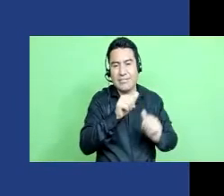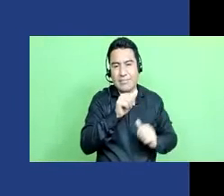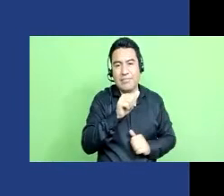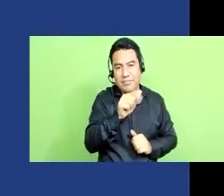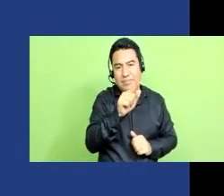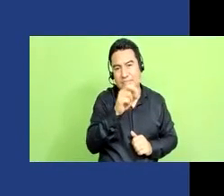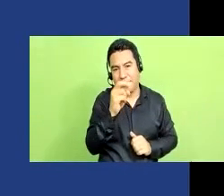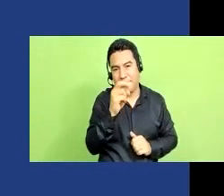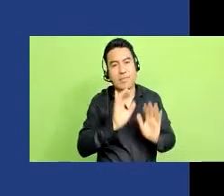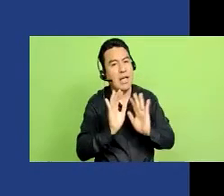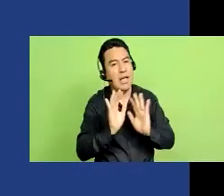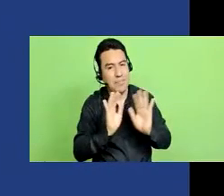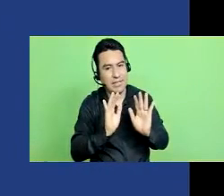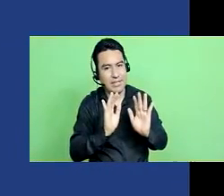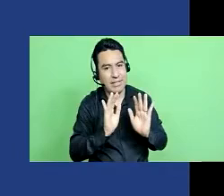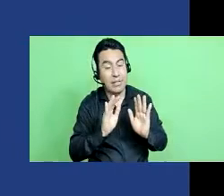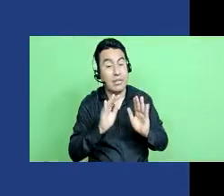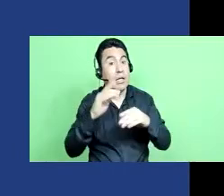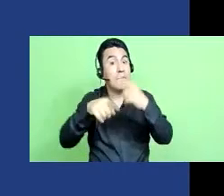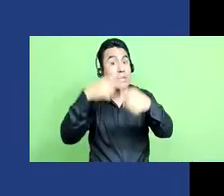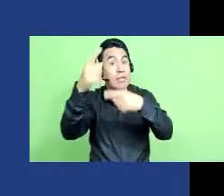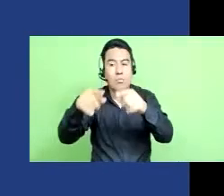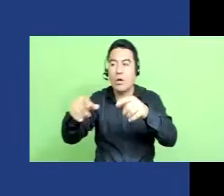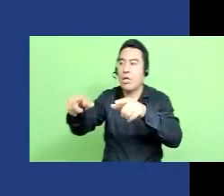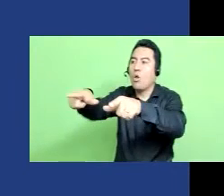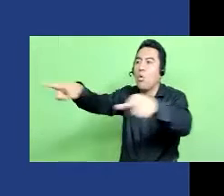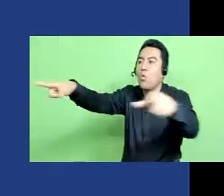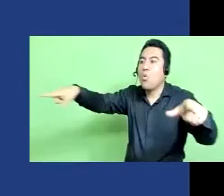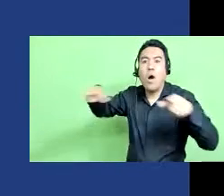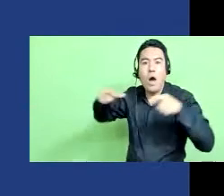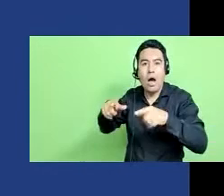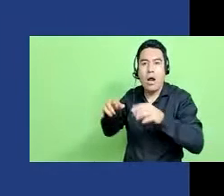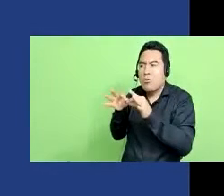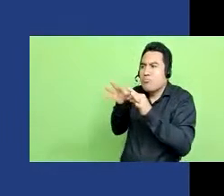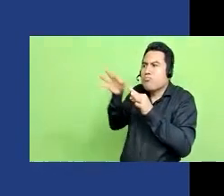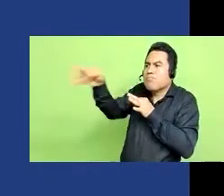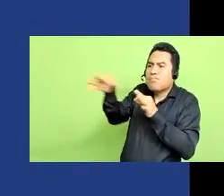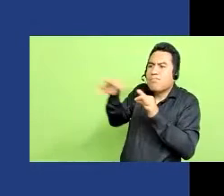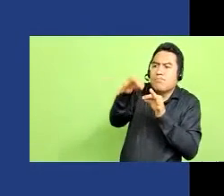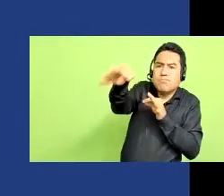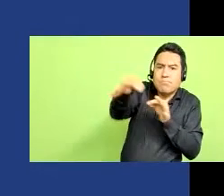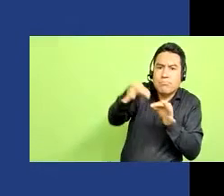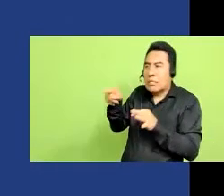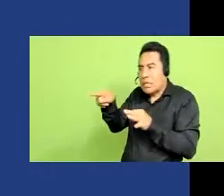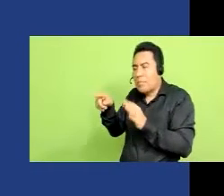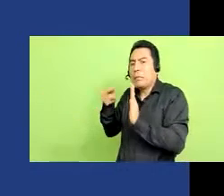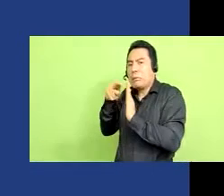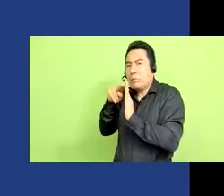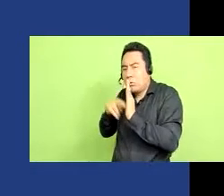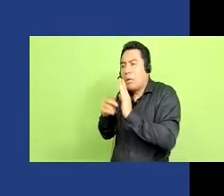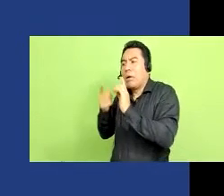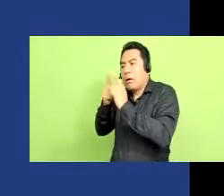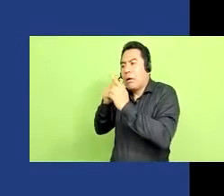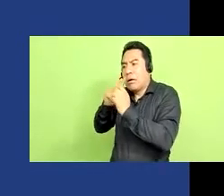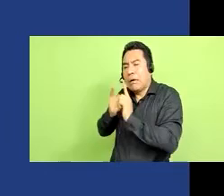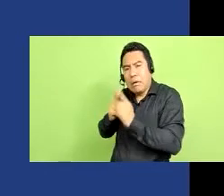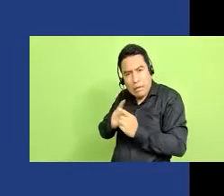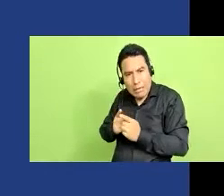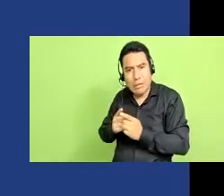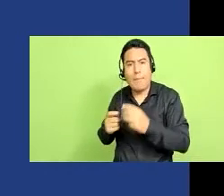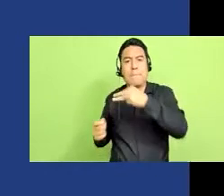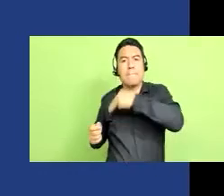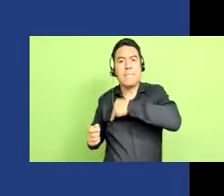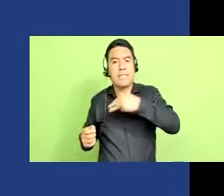norma específica en el entorno urbano entonces de esa misma manera esta dirección va a tratar de coordinar con otros ministerios